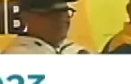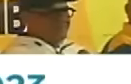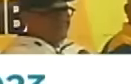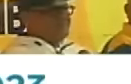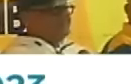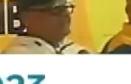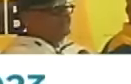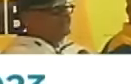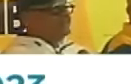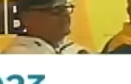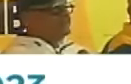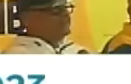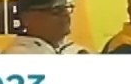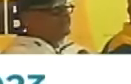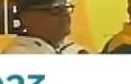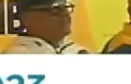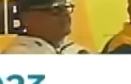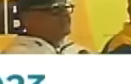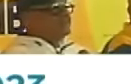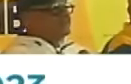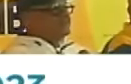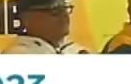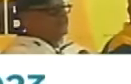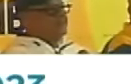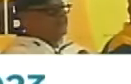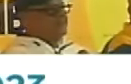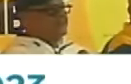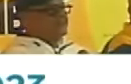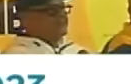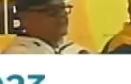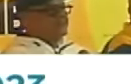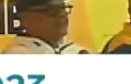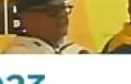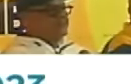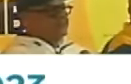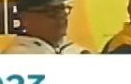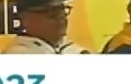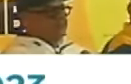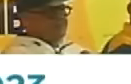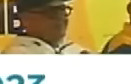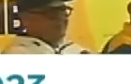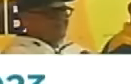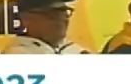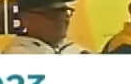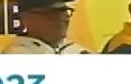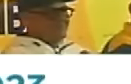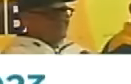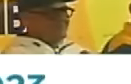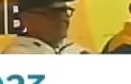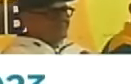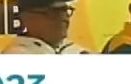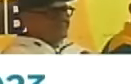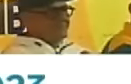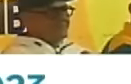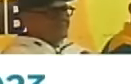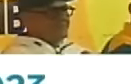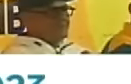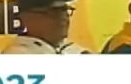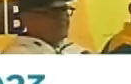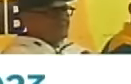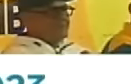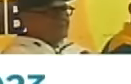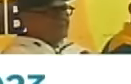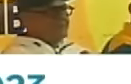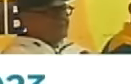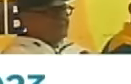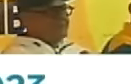Delcy Rodríguez, Diosdado Cabello, Héctor Rodríguez, Pedro Infante y Génesis Gerbet, parte del equipo del Comando de Campaña. De inmediato